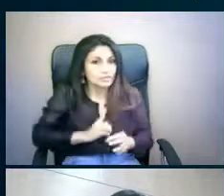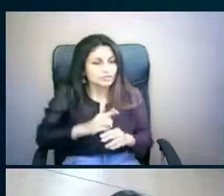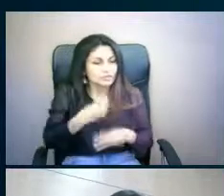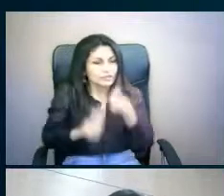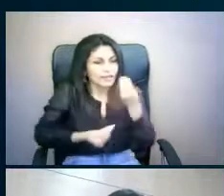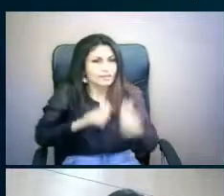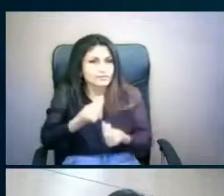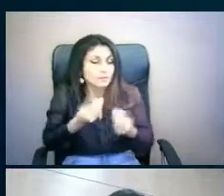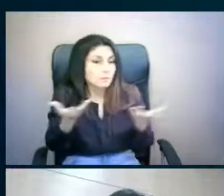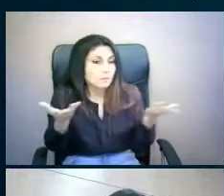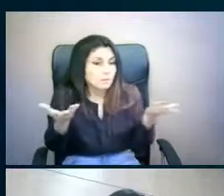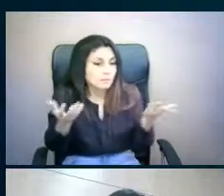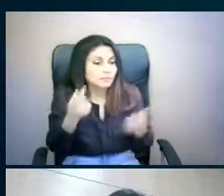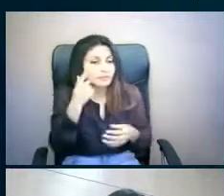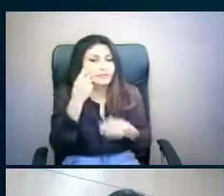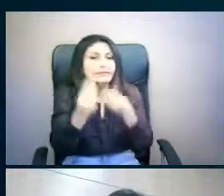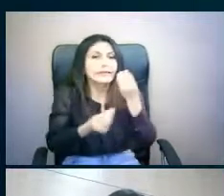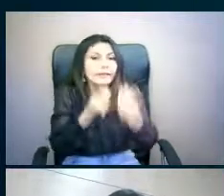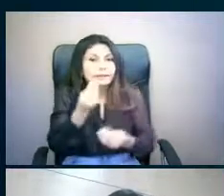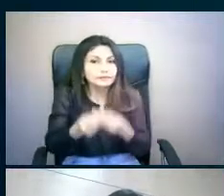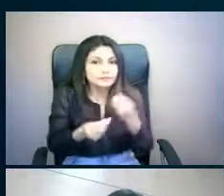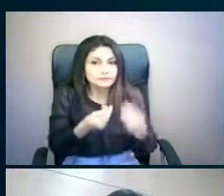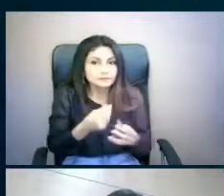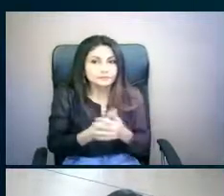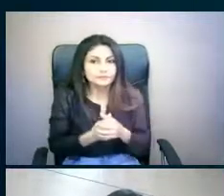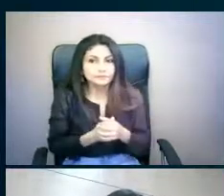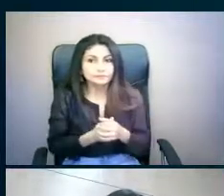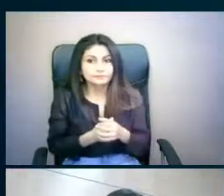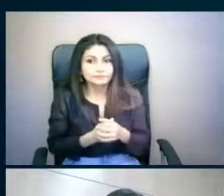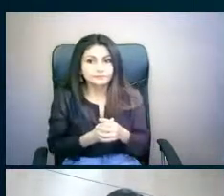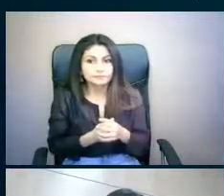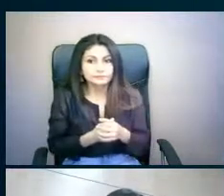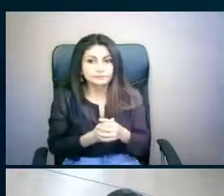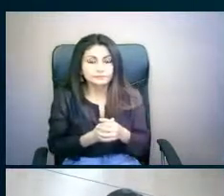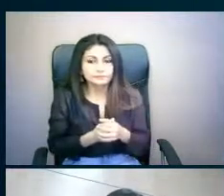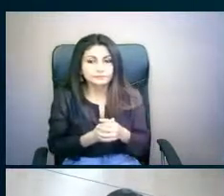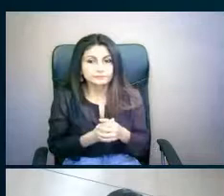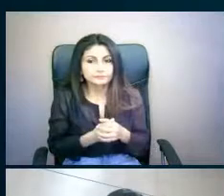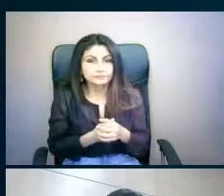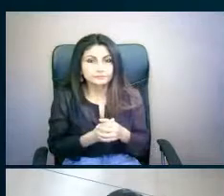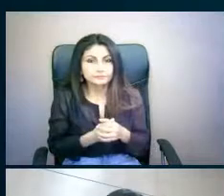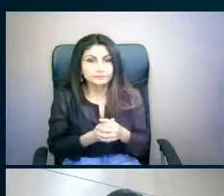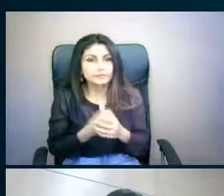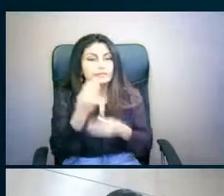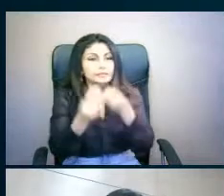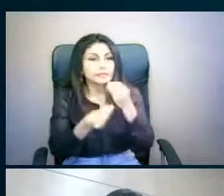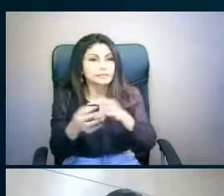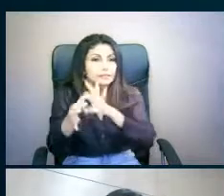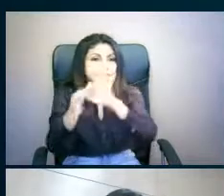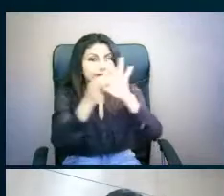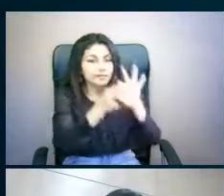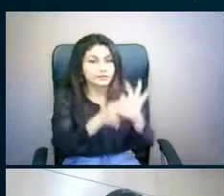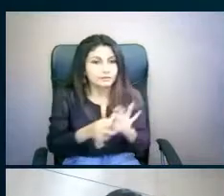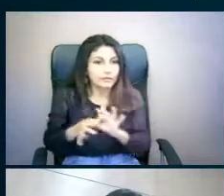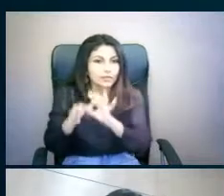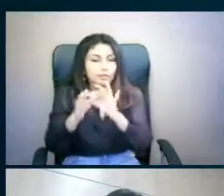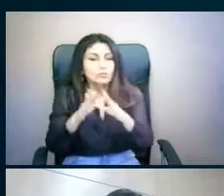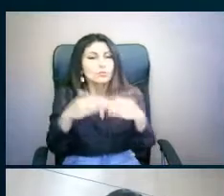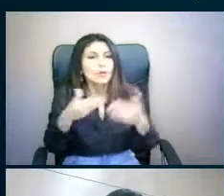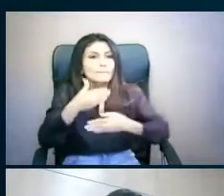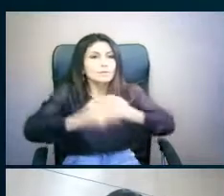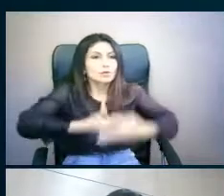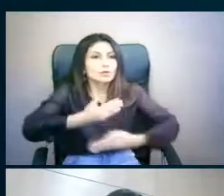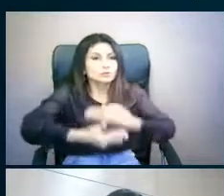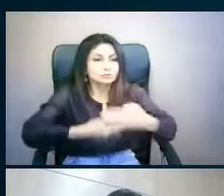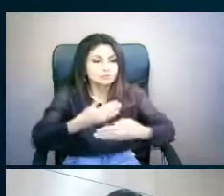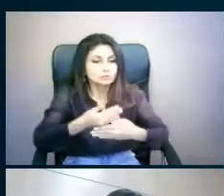tomar. Por lo tanto, estos datos deberían ser integrados y en este proceso lo que